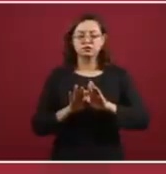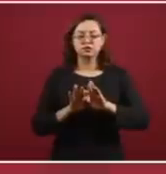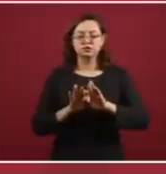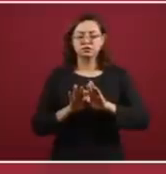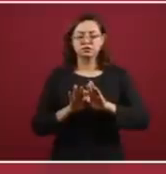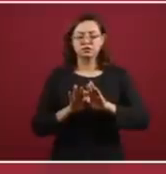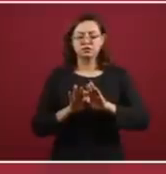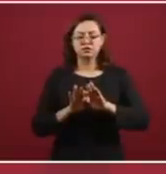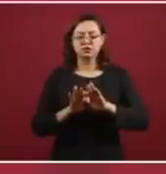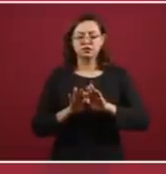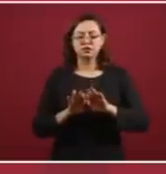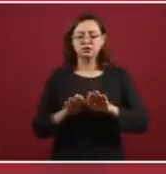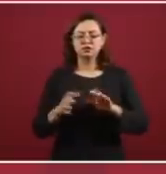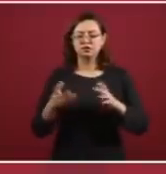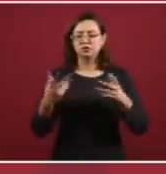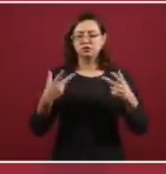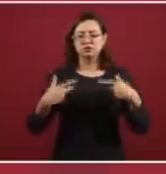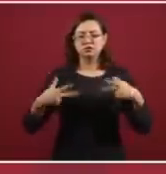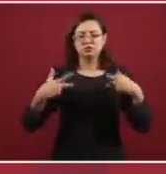de las demandas